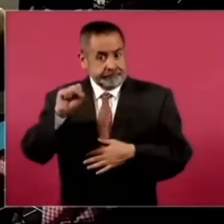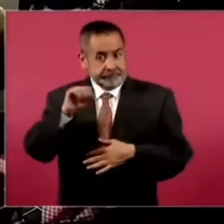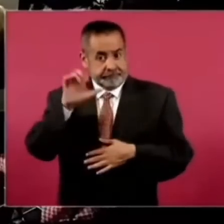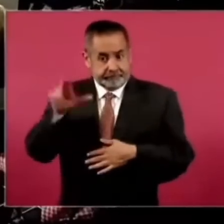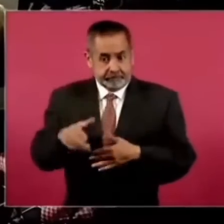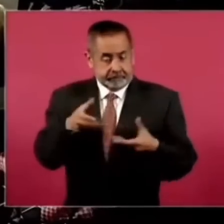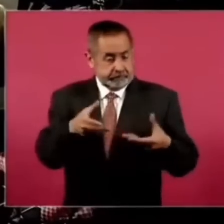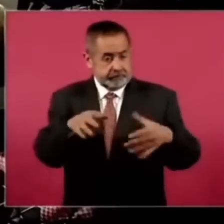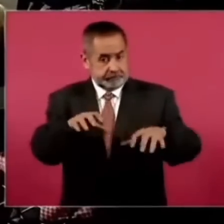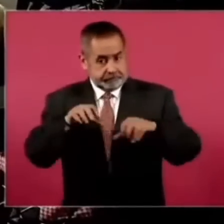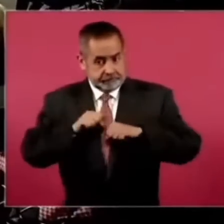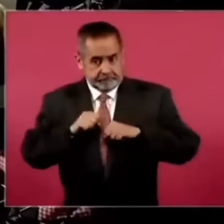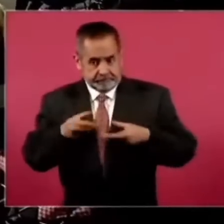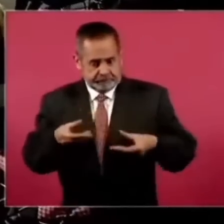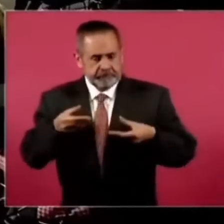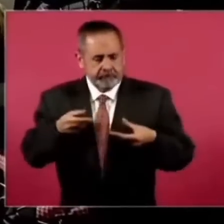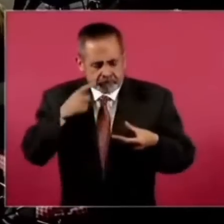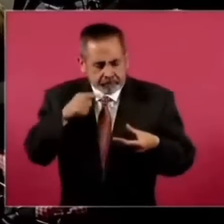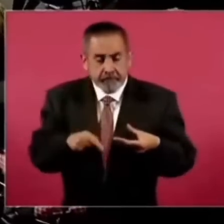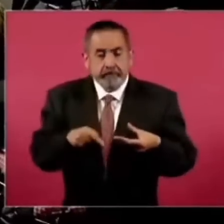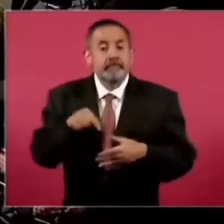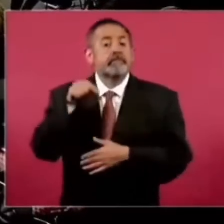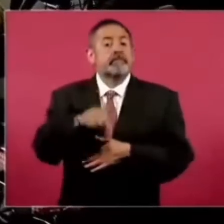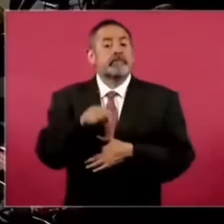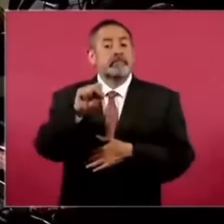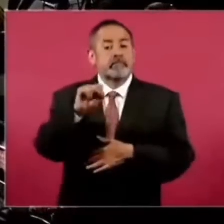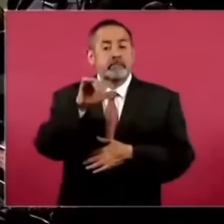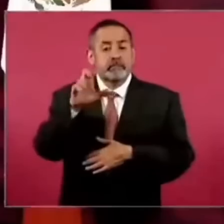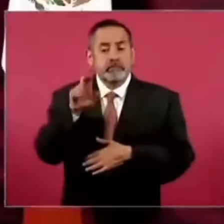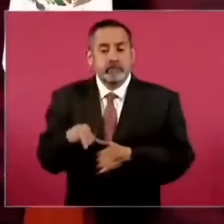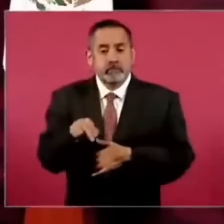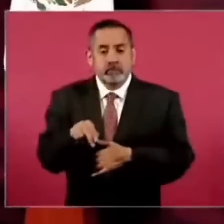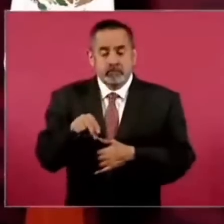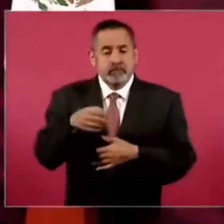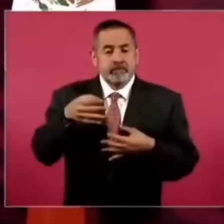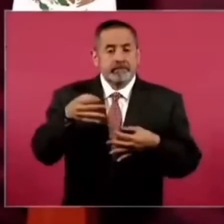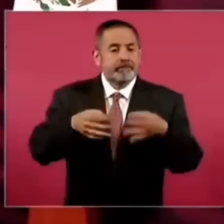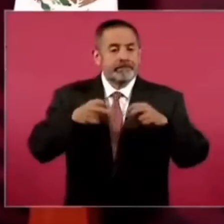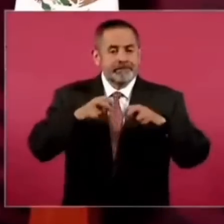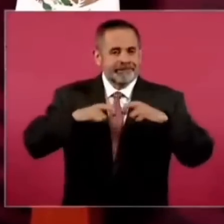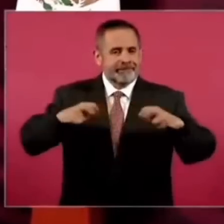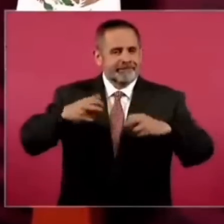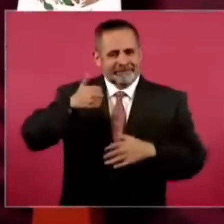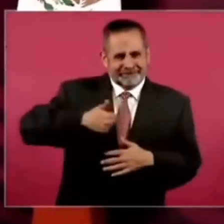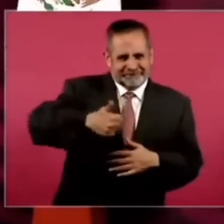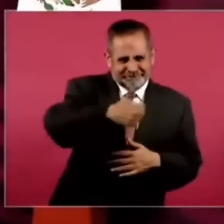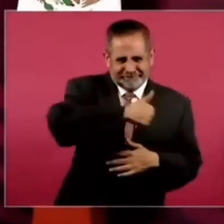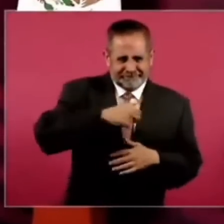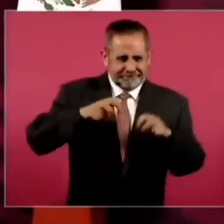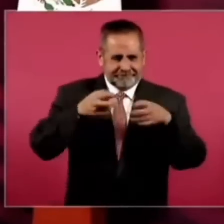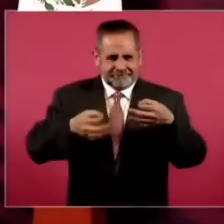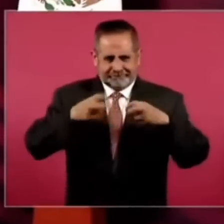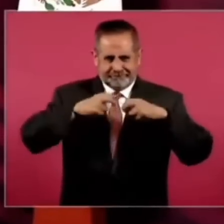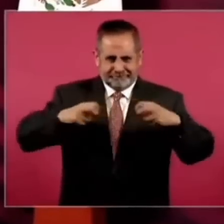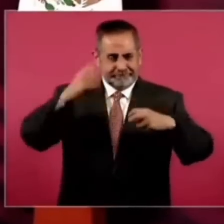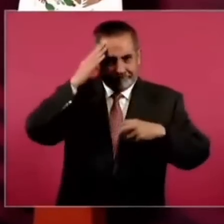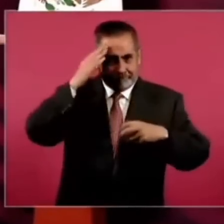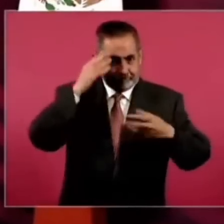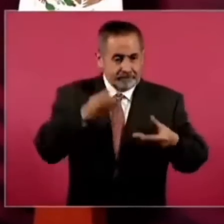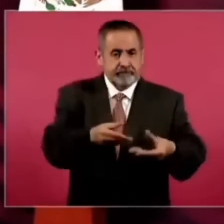de Justicia de la Nación y ahí los ministros reciben este expediente y